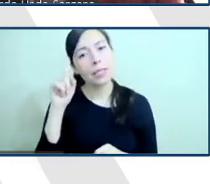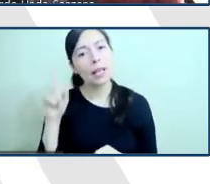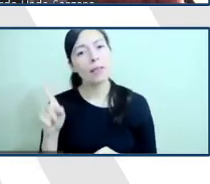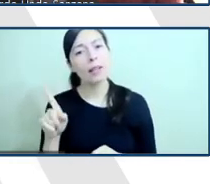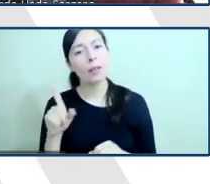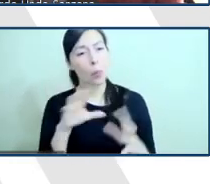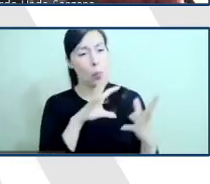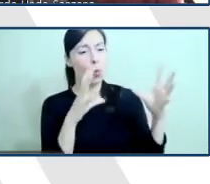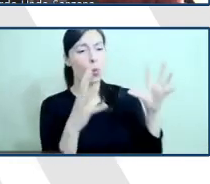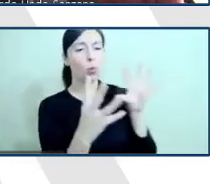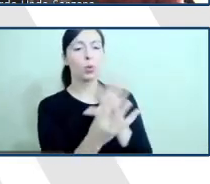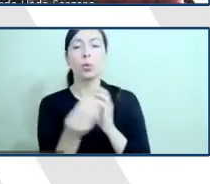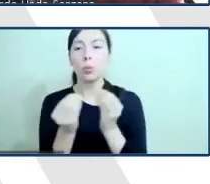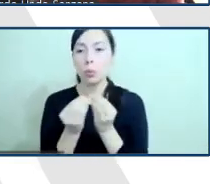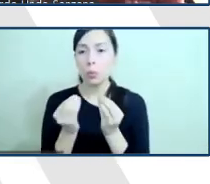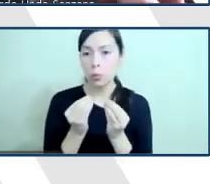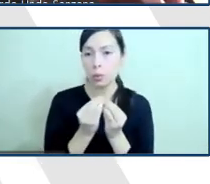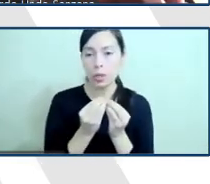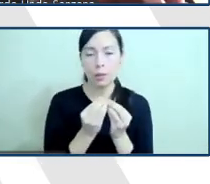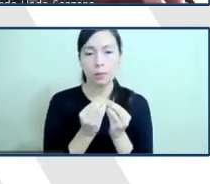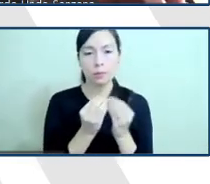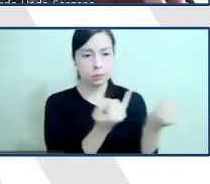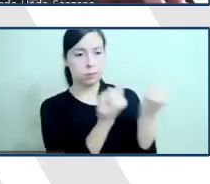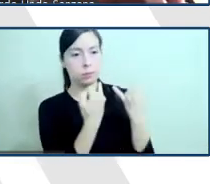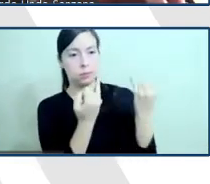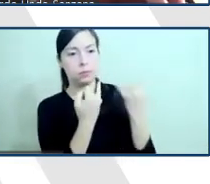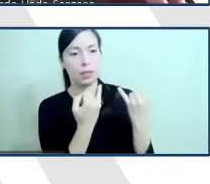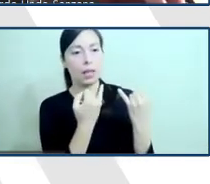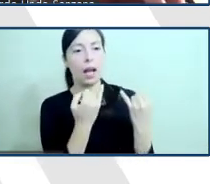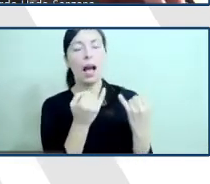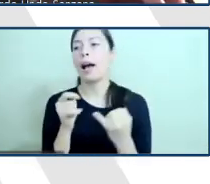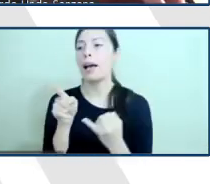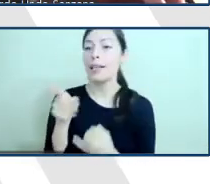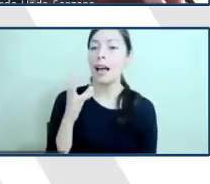mundo, de manera que decidieron eliminar la de Antofagasta.